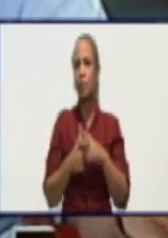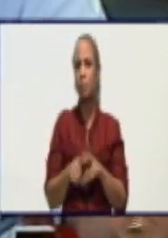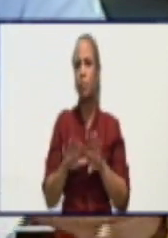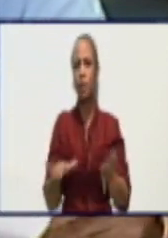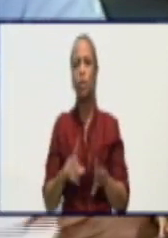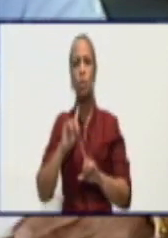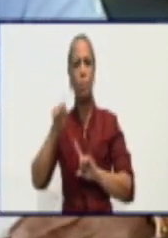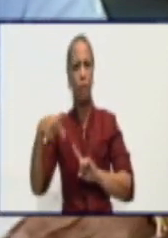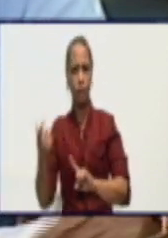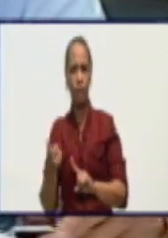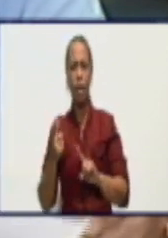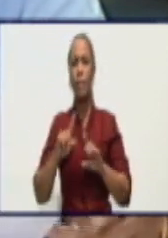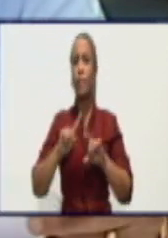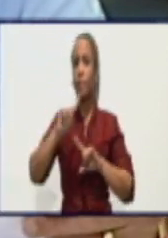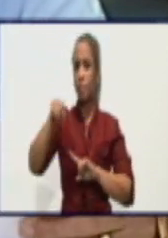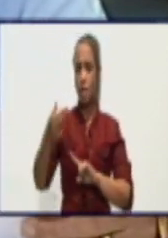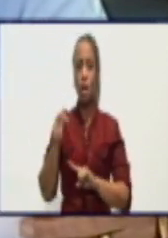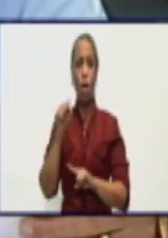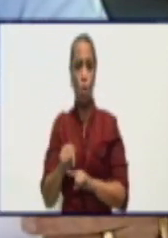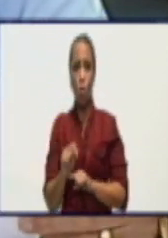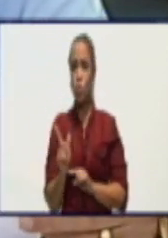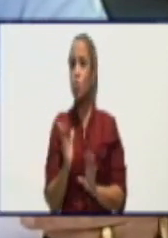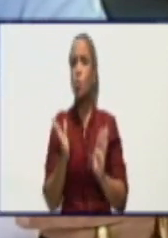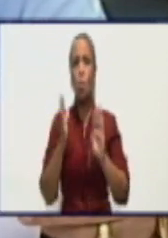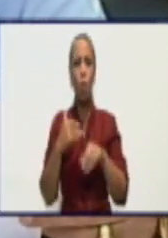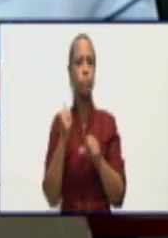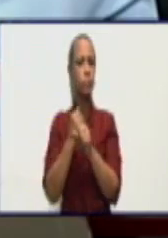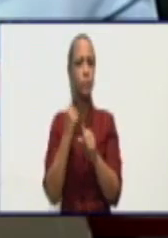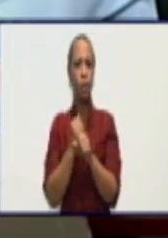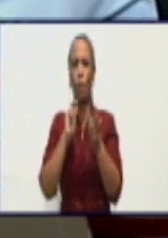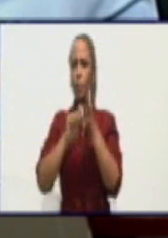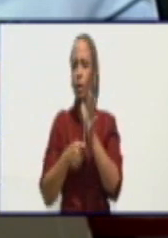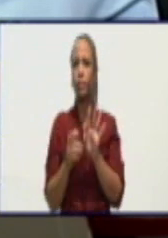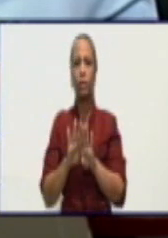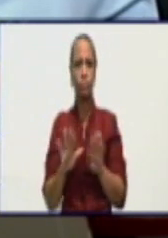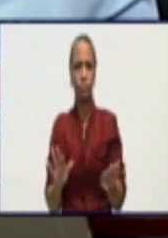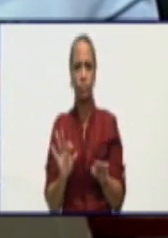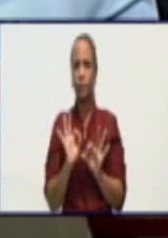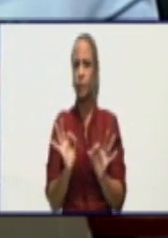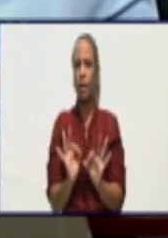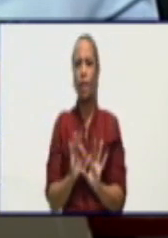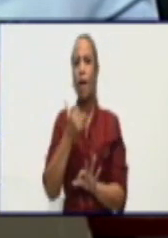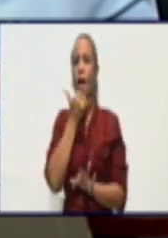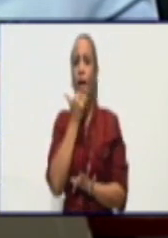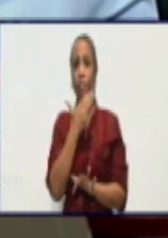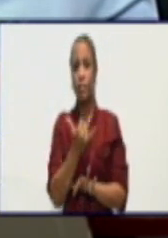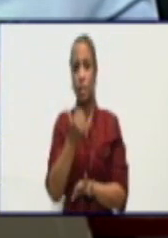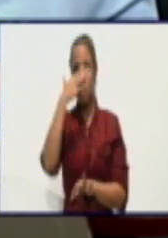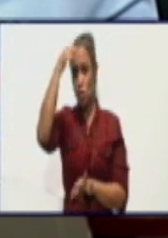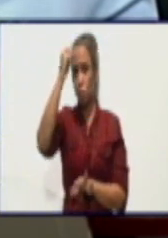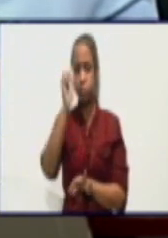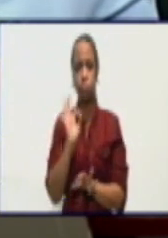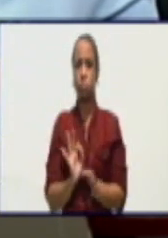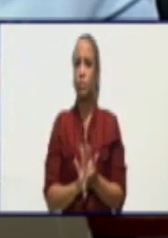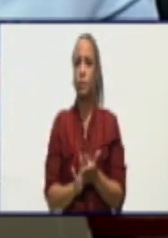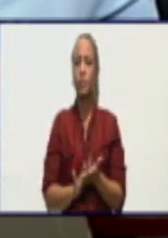para el día de mañana. Repito, hoy no hay ningún trabajo planificado ni está previsto ninguna afectación por déficit de